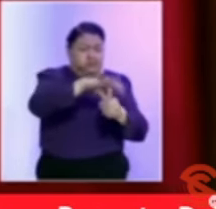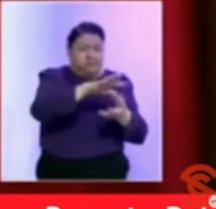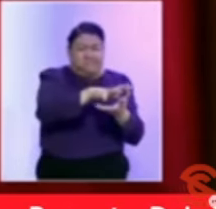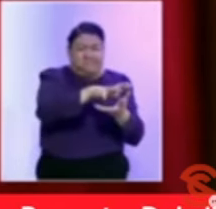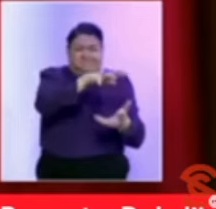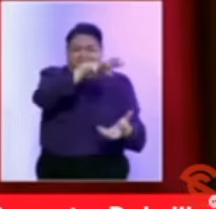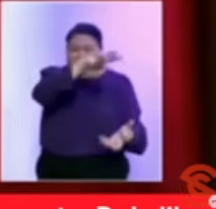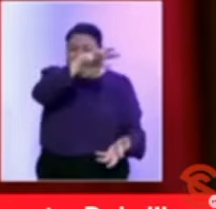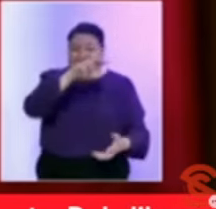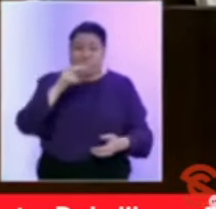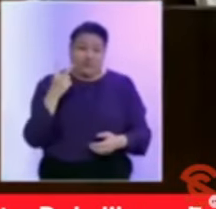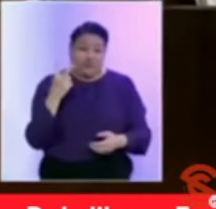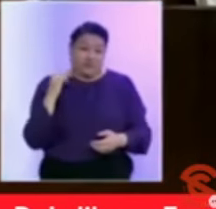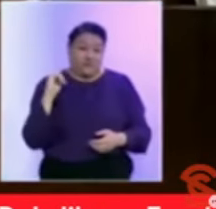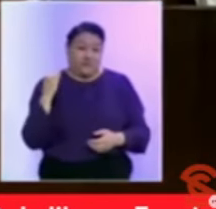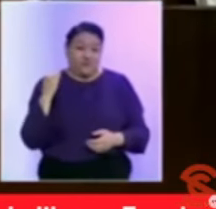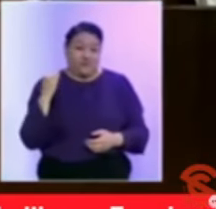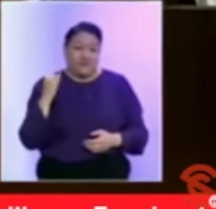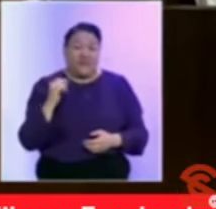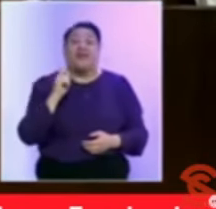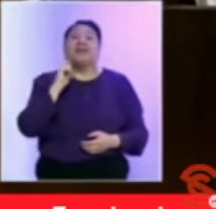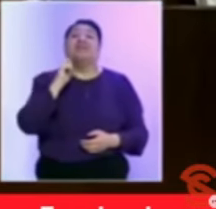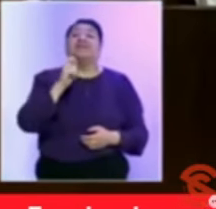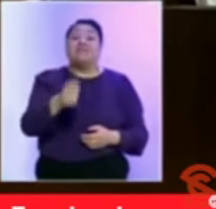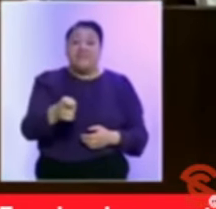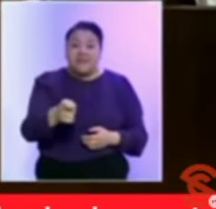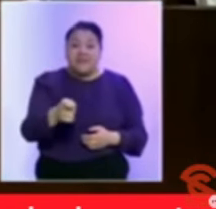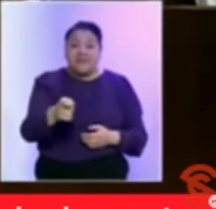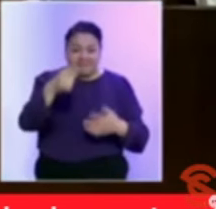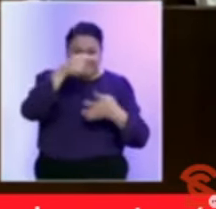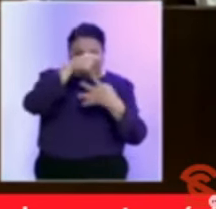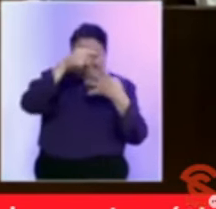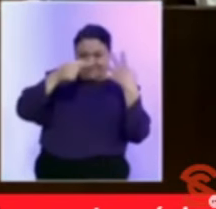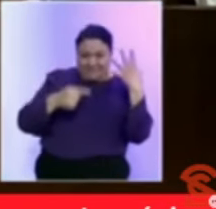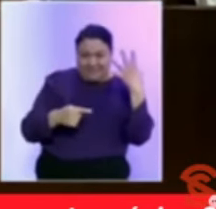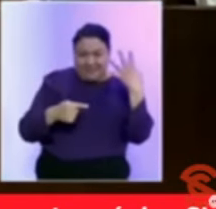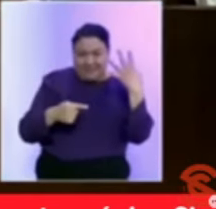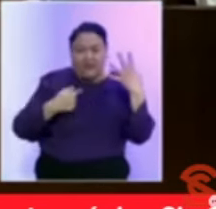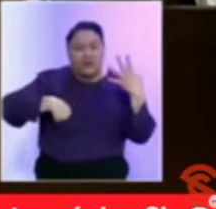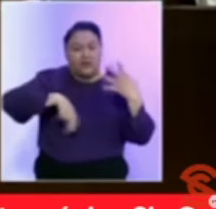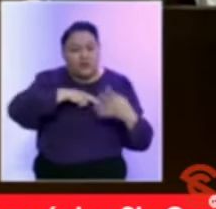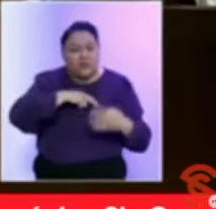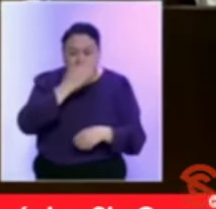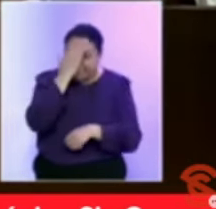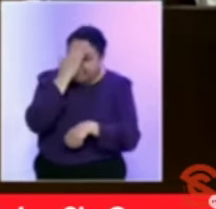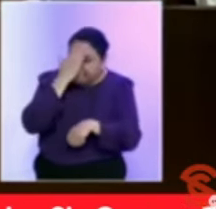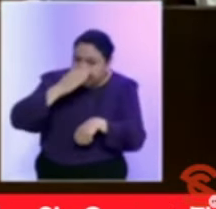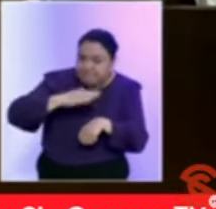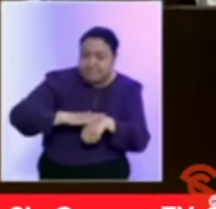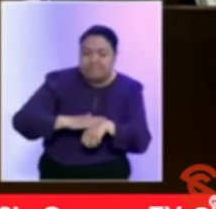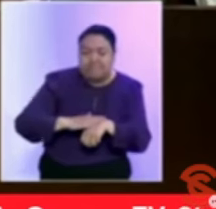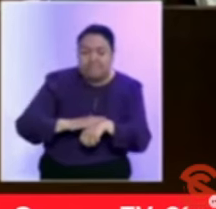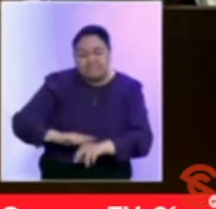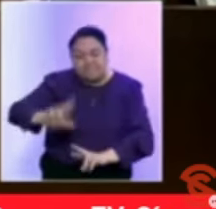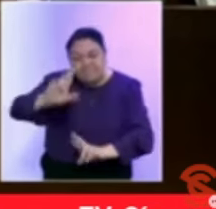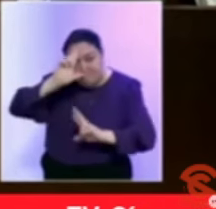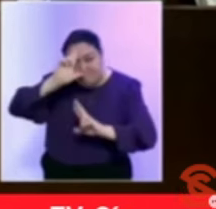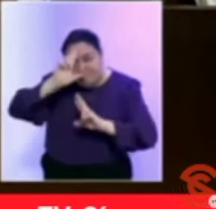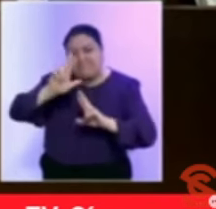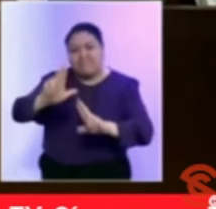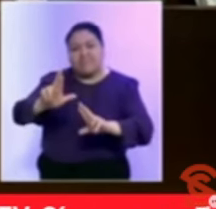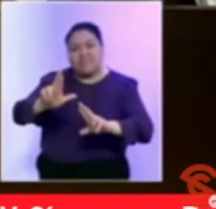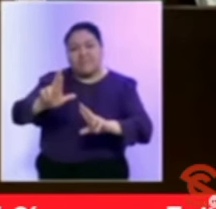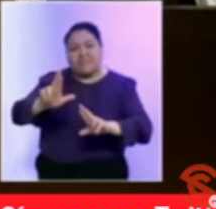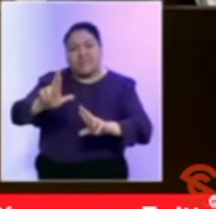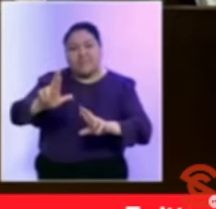junio tiene varios significados que debemos escuchar y honrar y